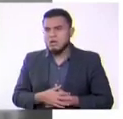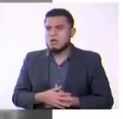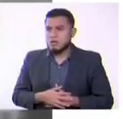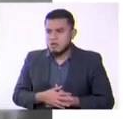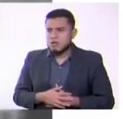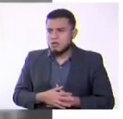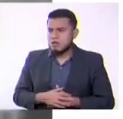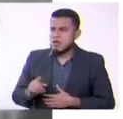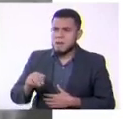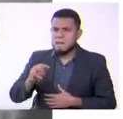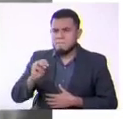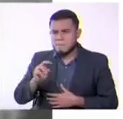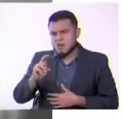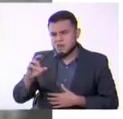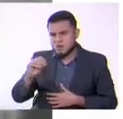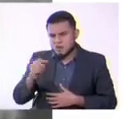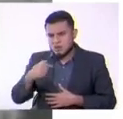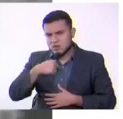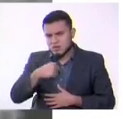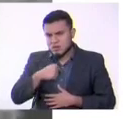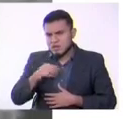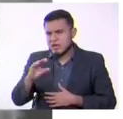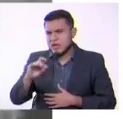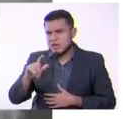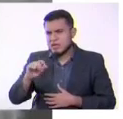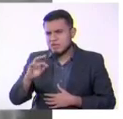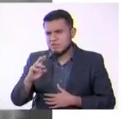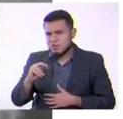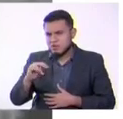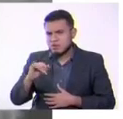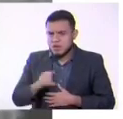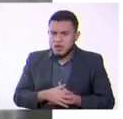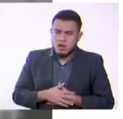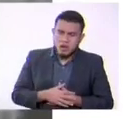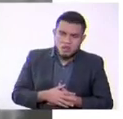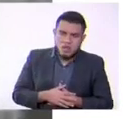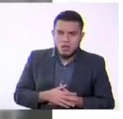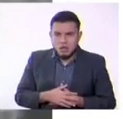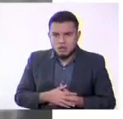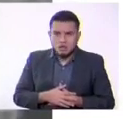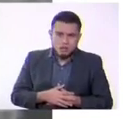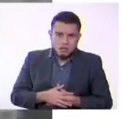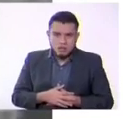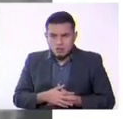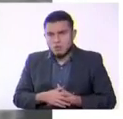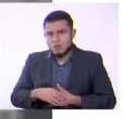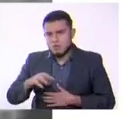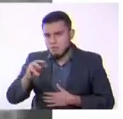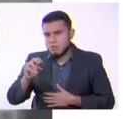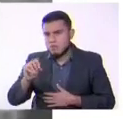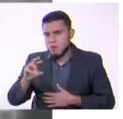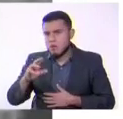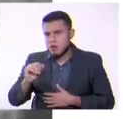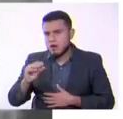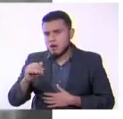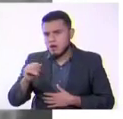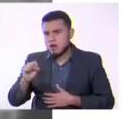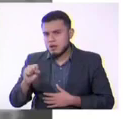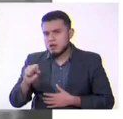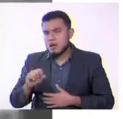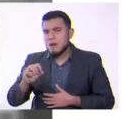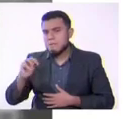es Marruecos, eso no es California. ¿Cuál Marruecos, carnal? Santa Monica. Moroca es